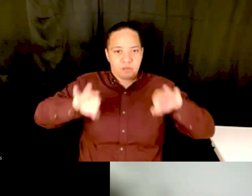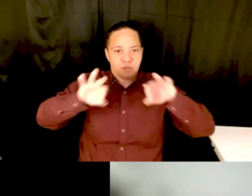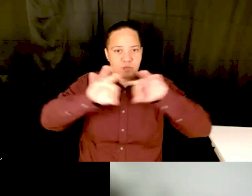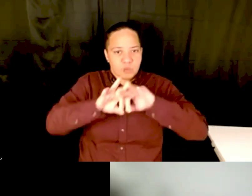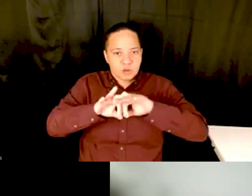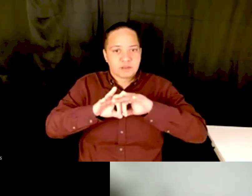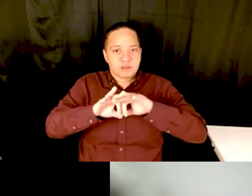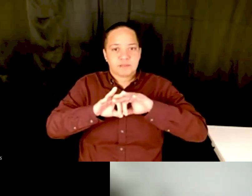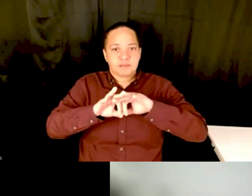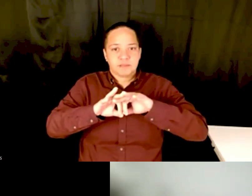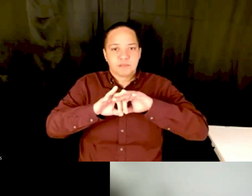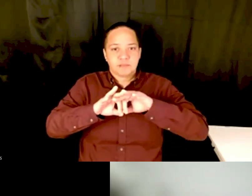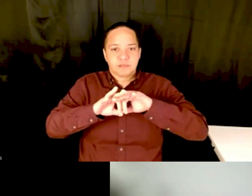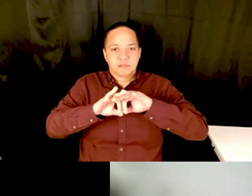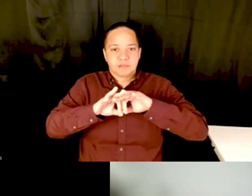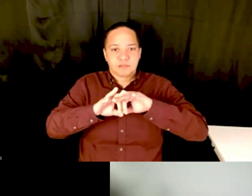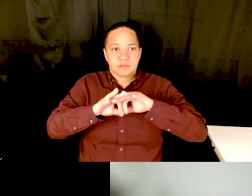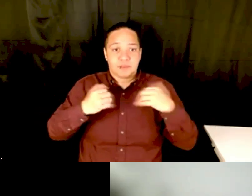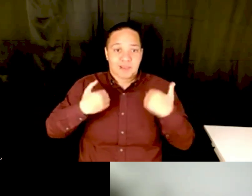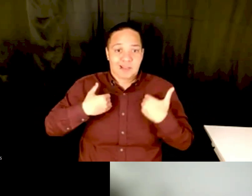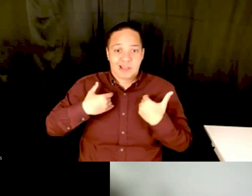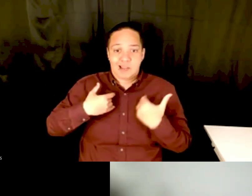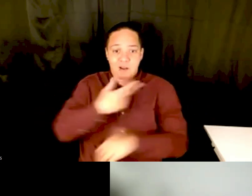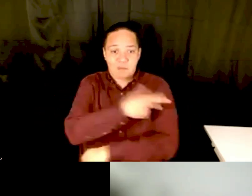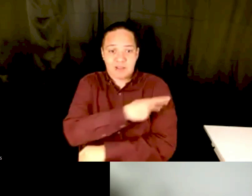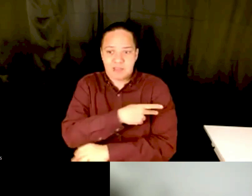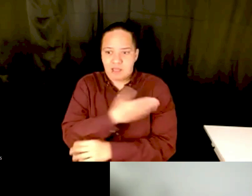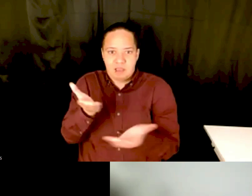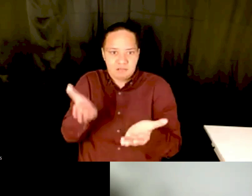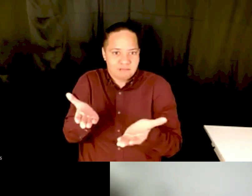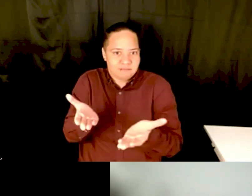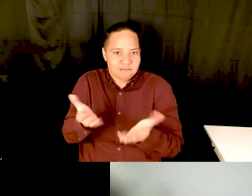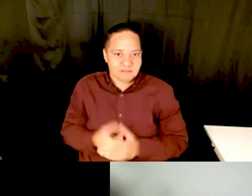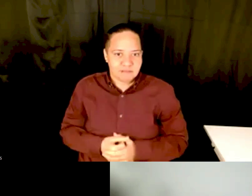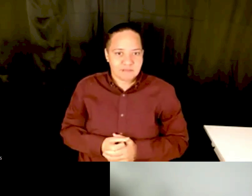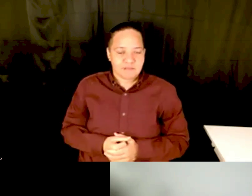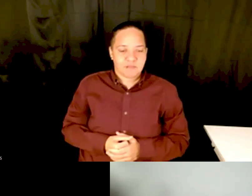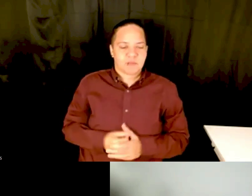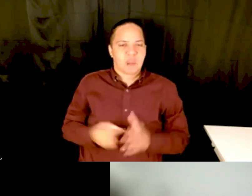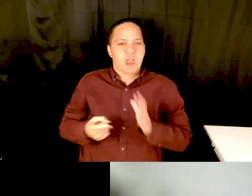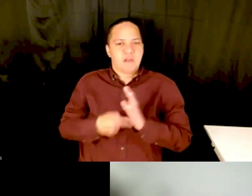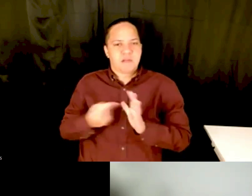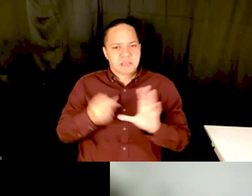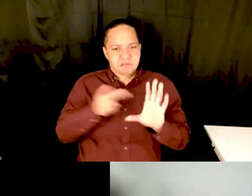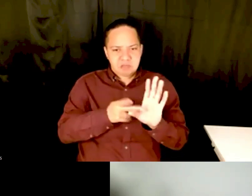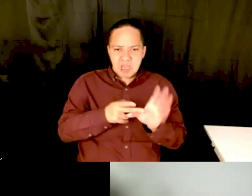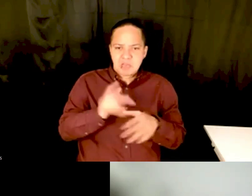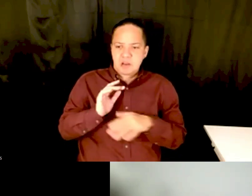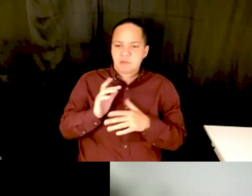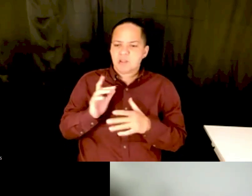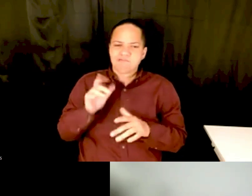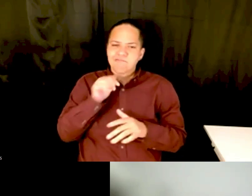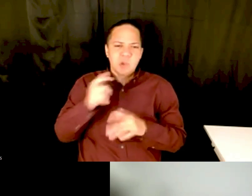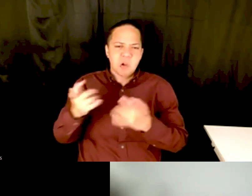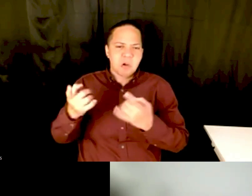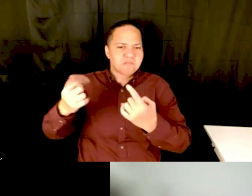tener al paciente al frente, no lo veo de otra manera. Hay ocasiones donde el psiquiatra establece, no tienes que traer